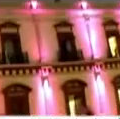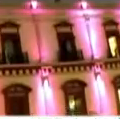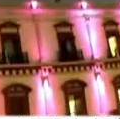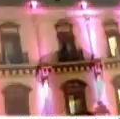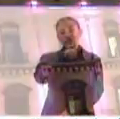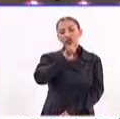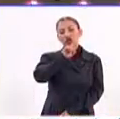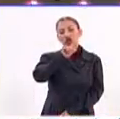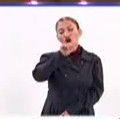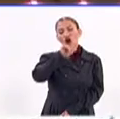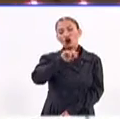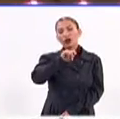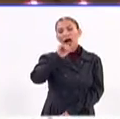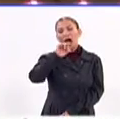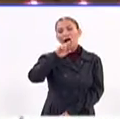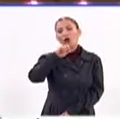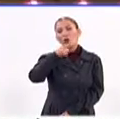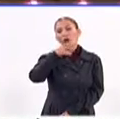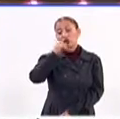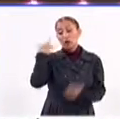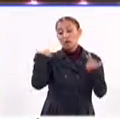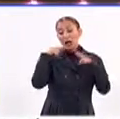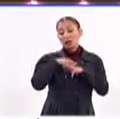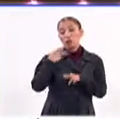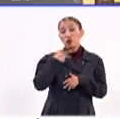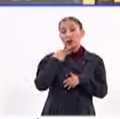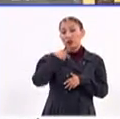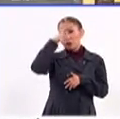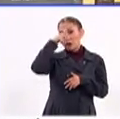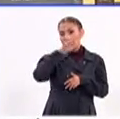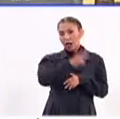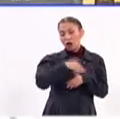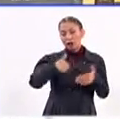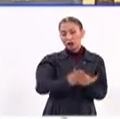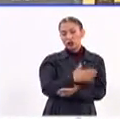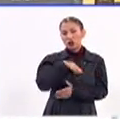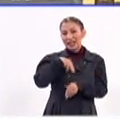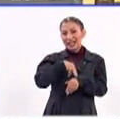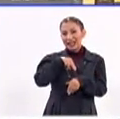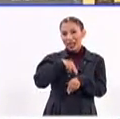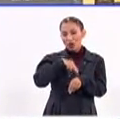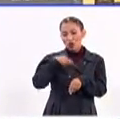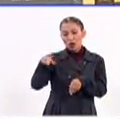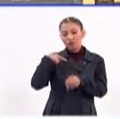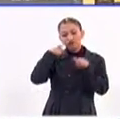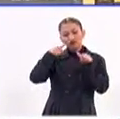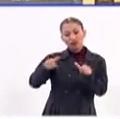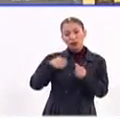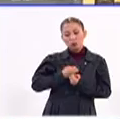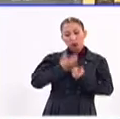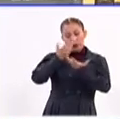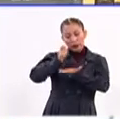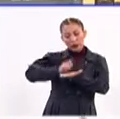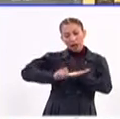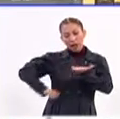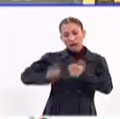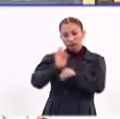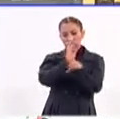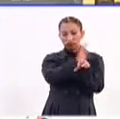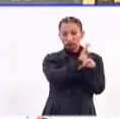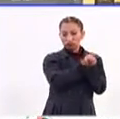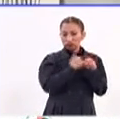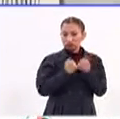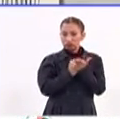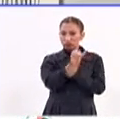José Solón Argüello Escobar fue un maestro y político mexicano de origen nicaragüense, dedicado a la poesía y a la defensa de